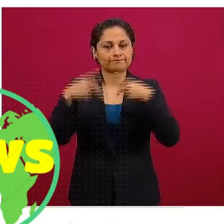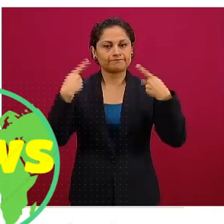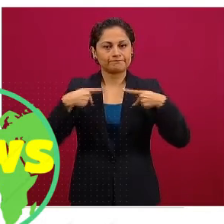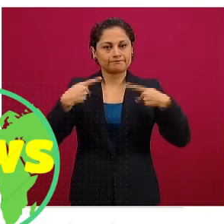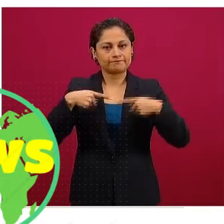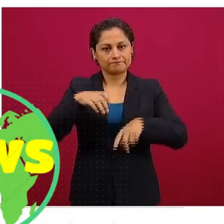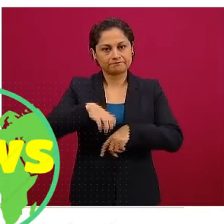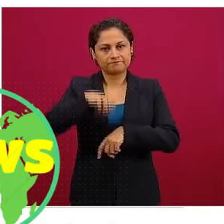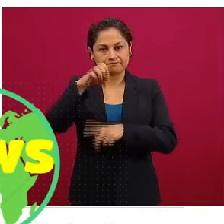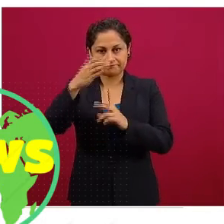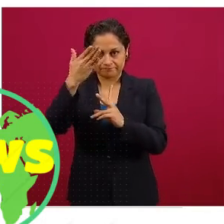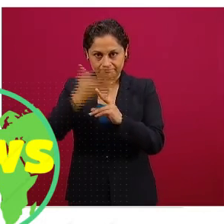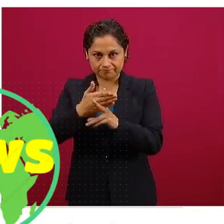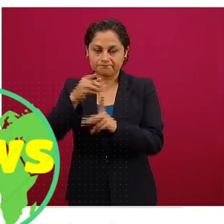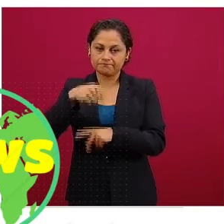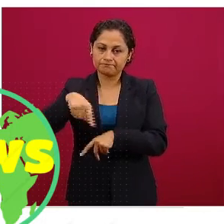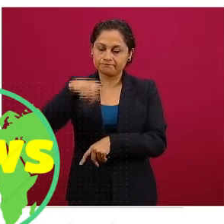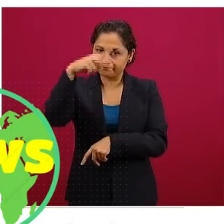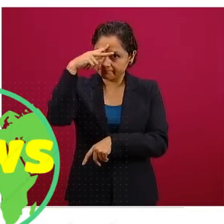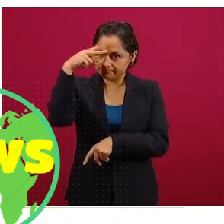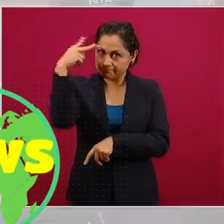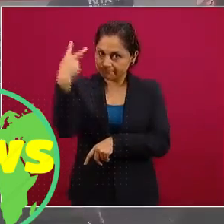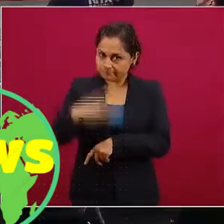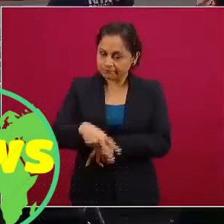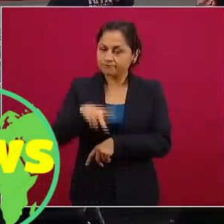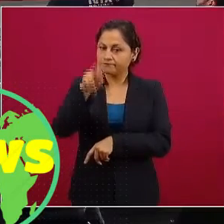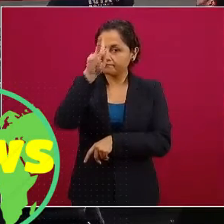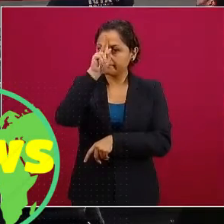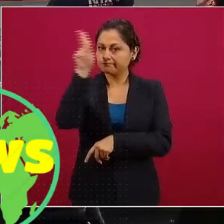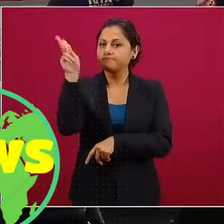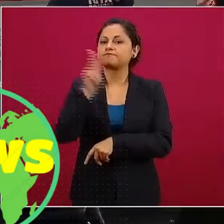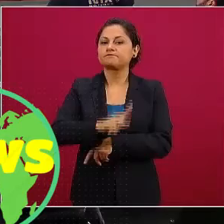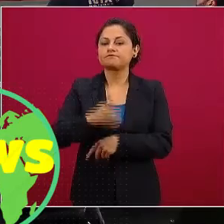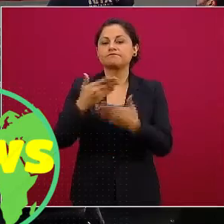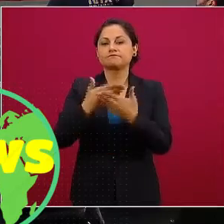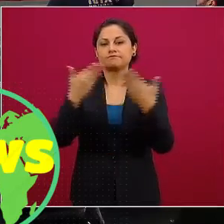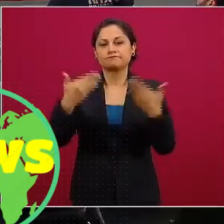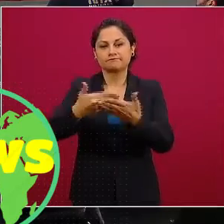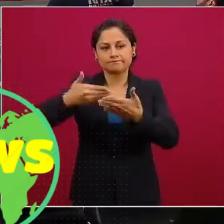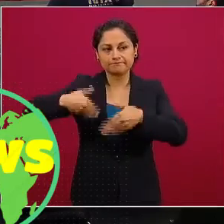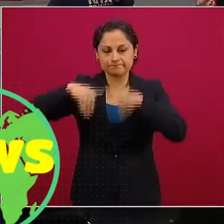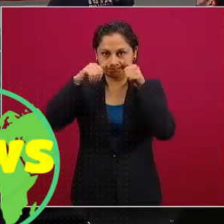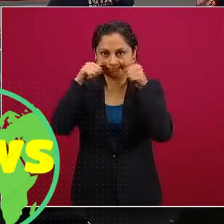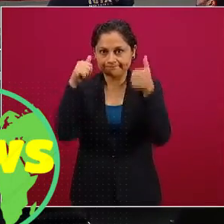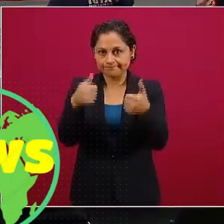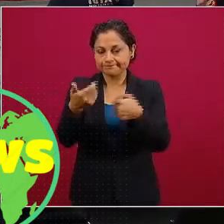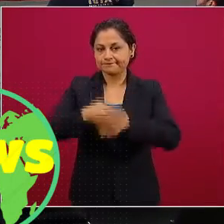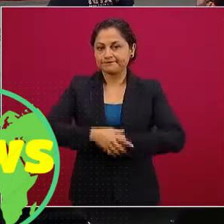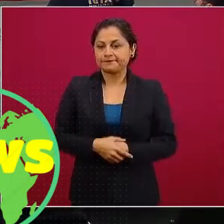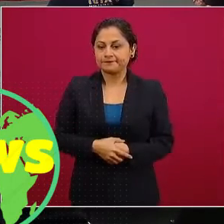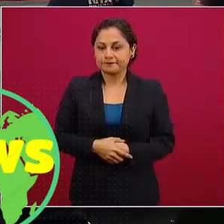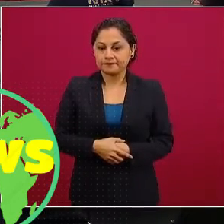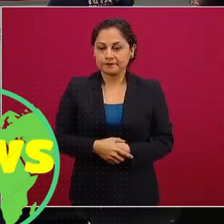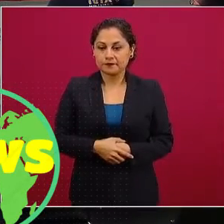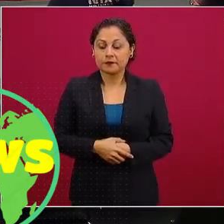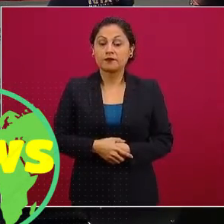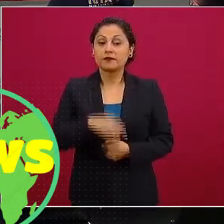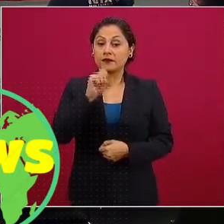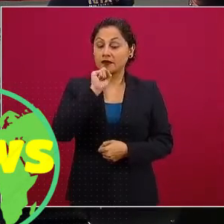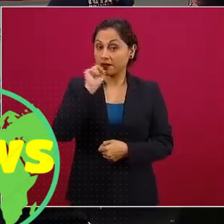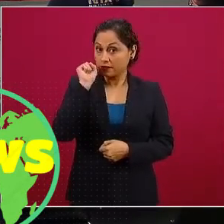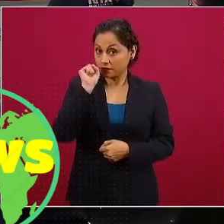que enfrentar un estado de salud deteriorado en forma anticipada. La siguiente. Ahora, el Consejo